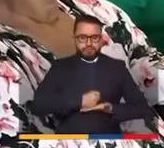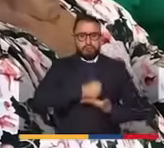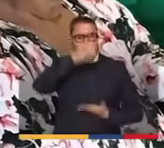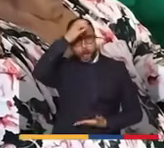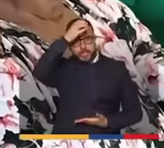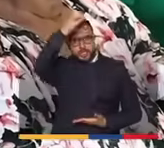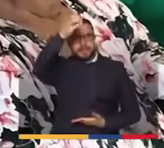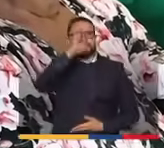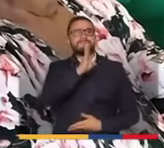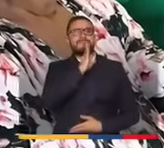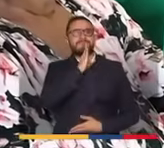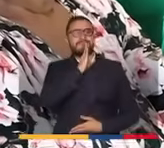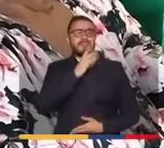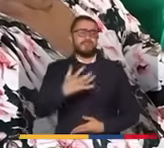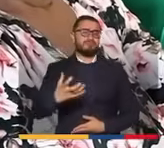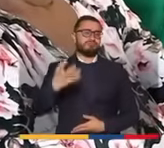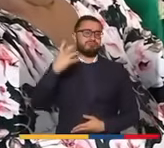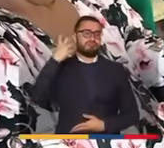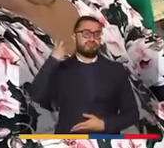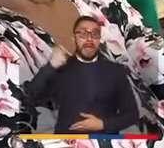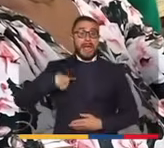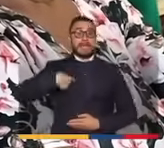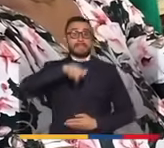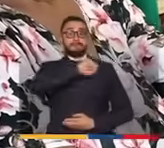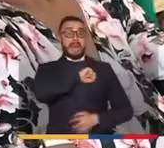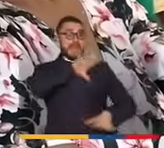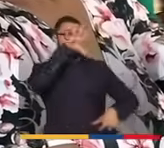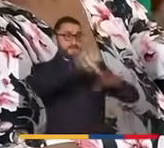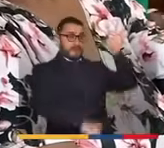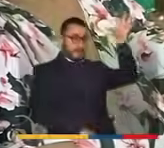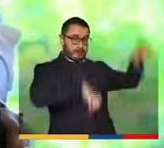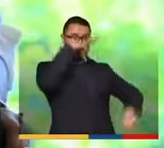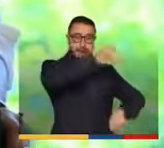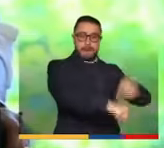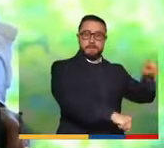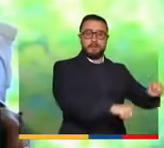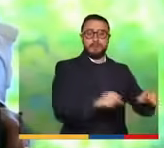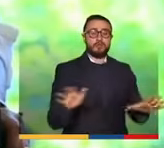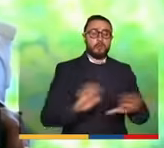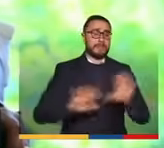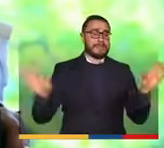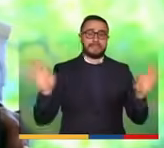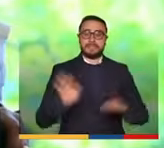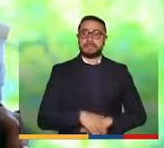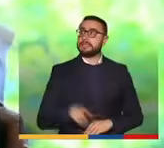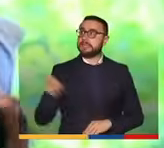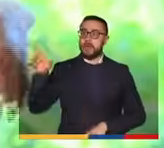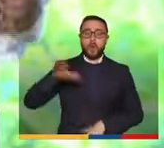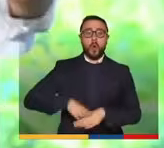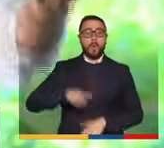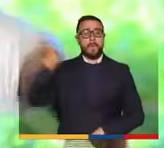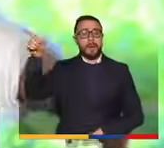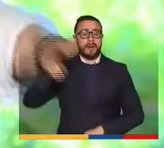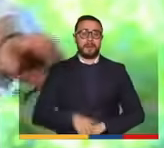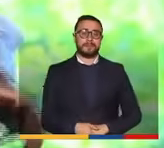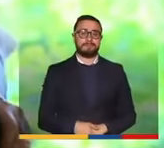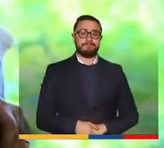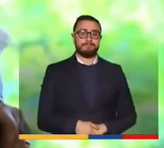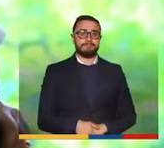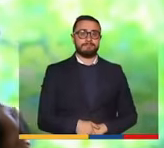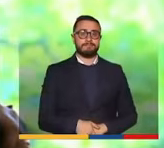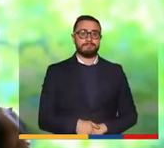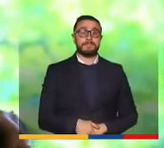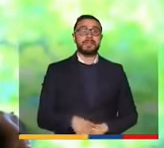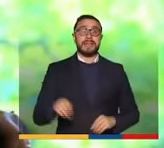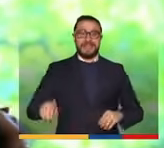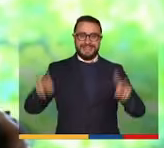De los conquistadores, nadie más. No hay otro hecho fundatriz de la